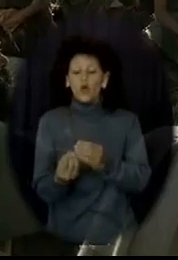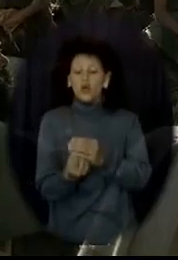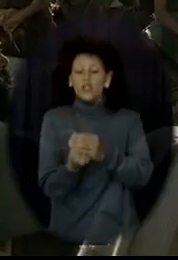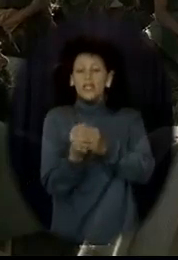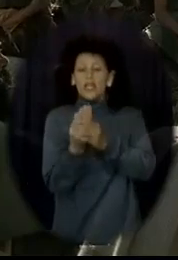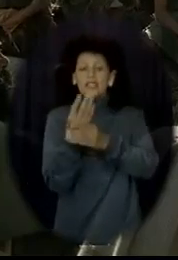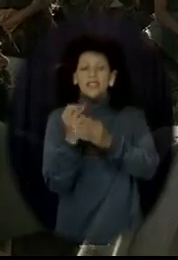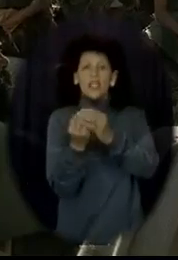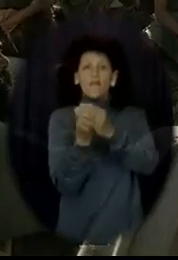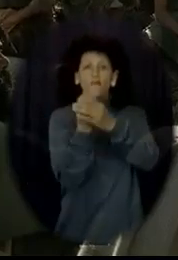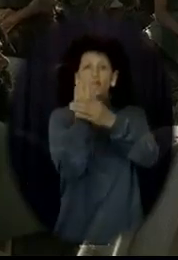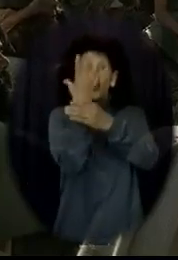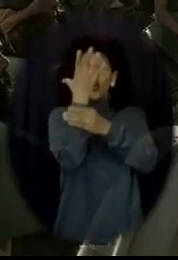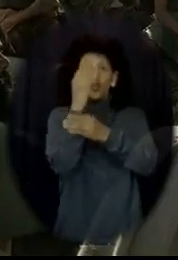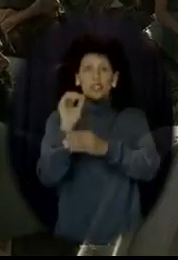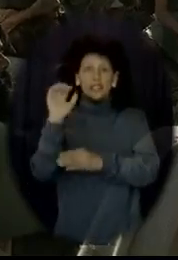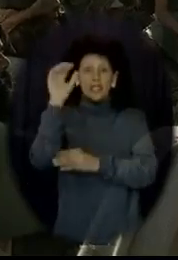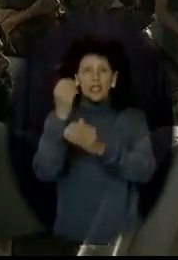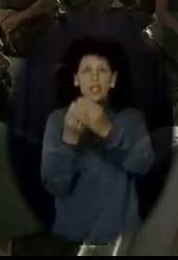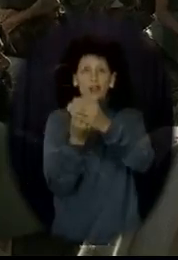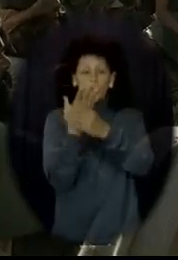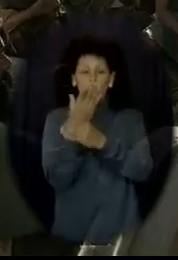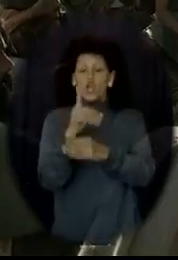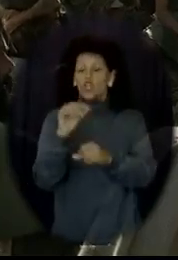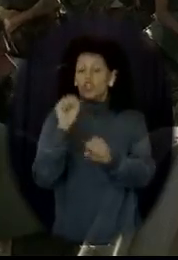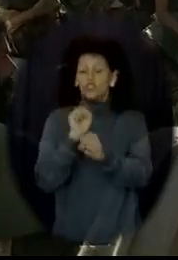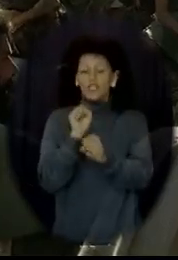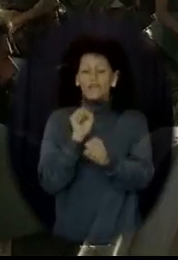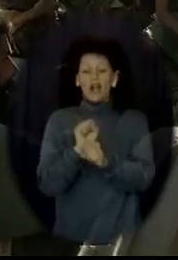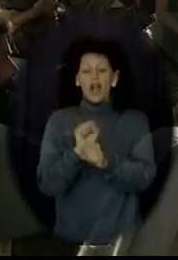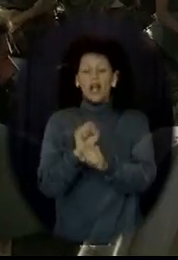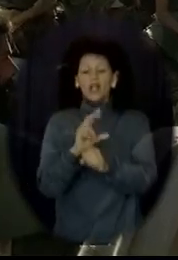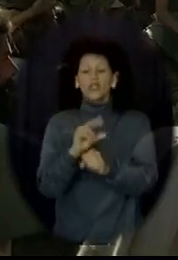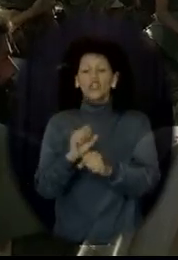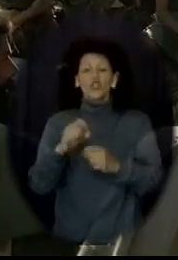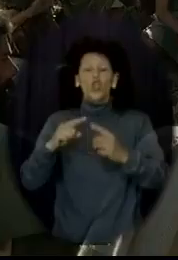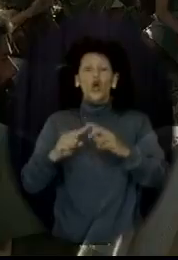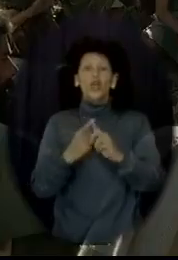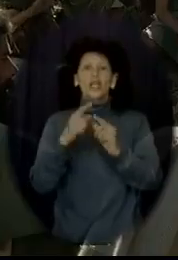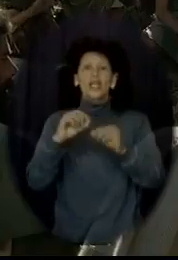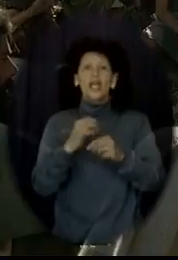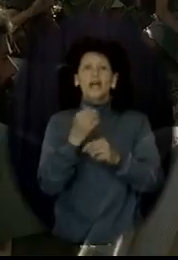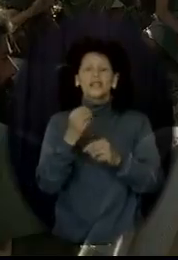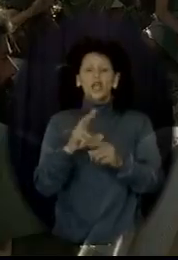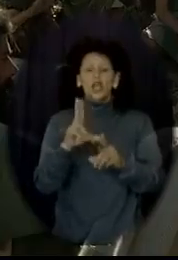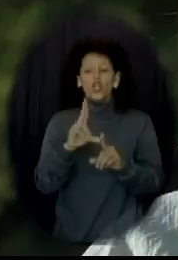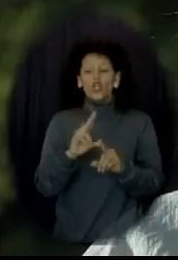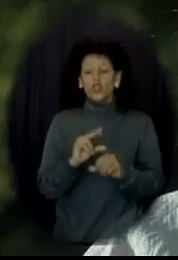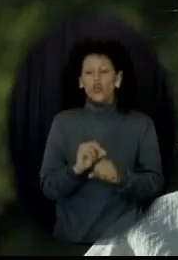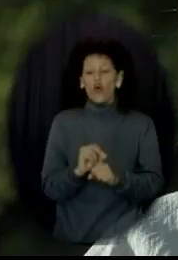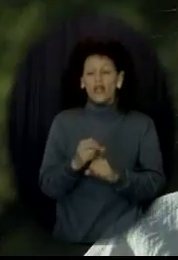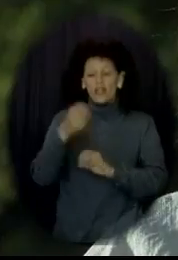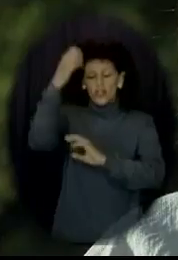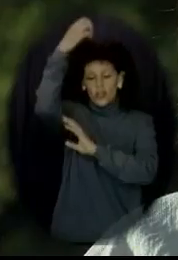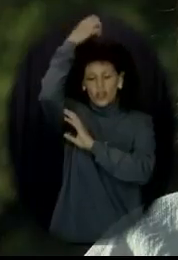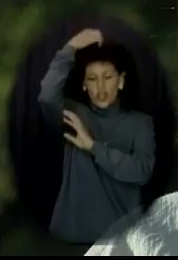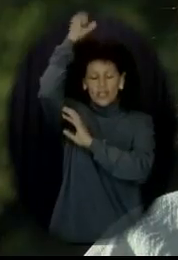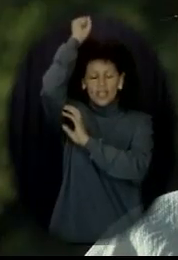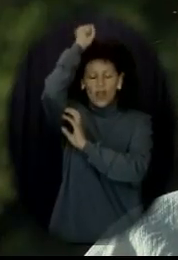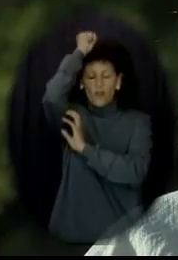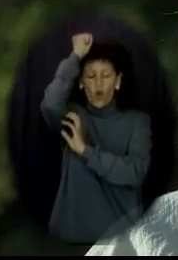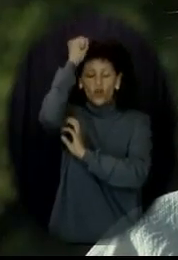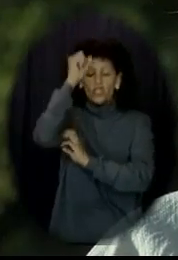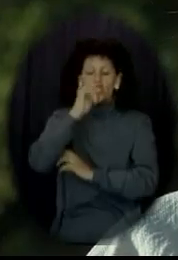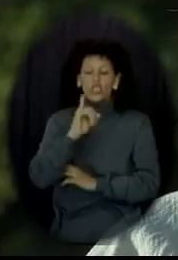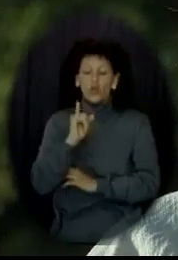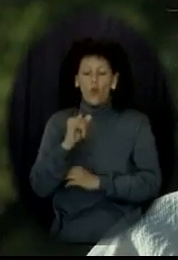Fíjense en las flores, cómo crecen. No trabajan ni hilan. Ni siquiera Salomón, con todo su